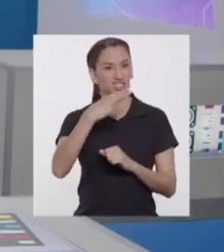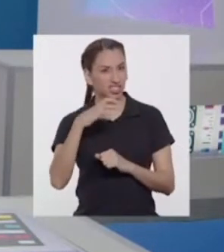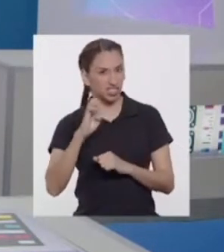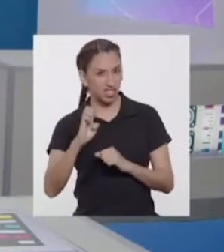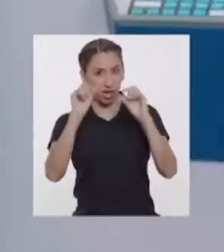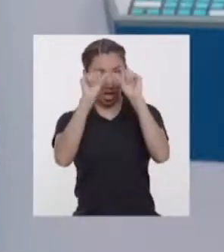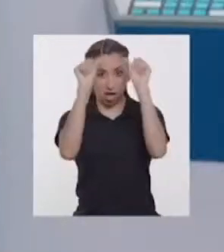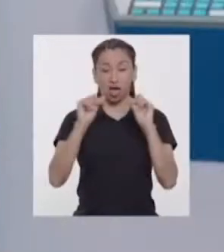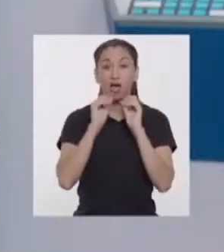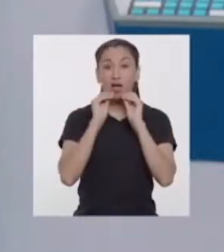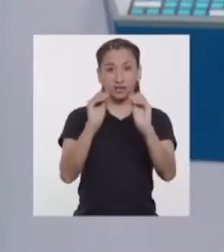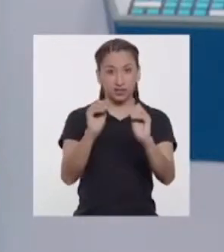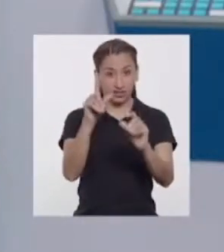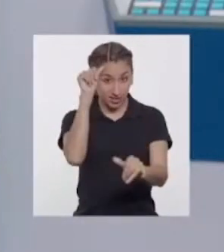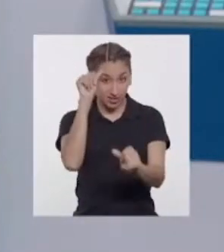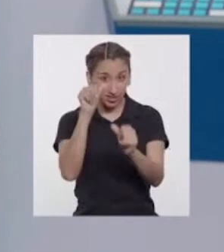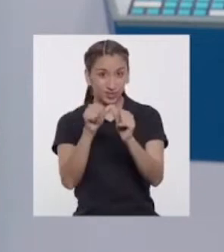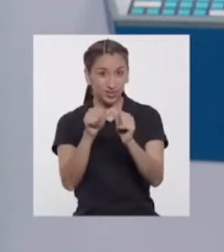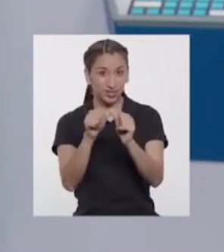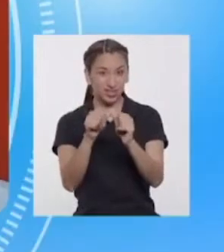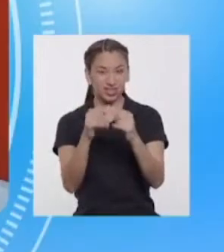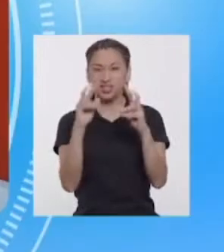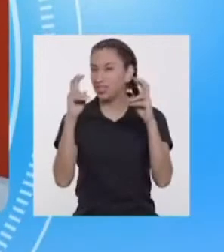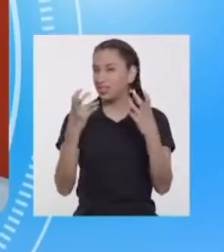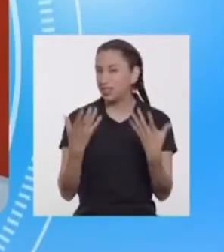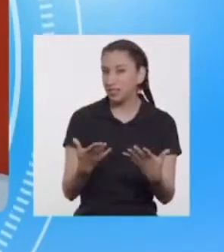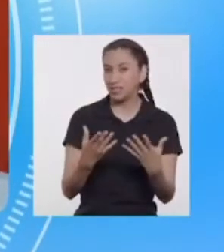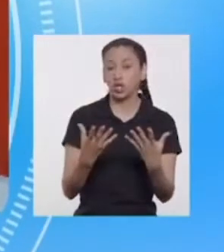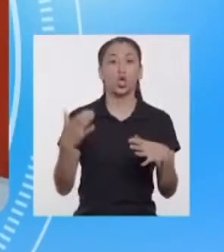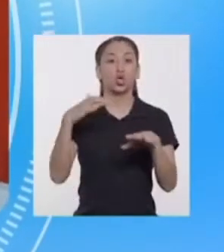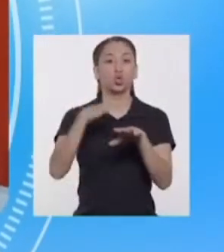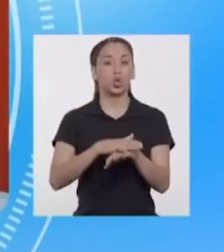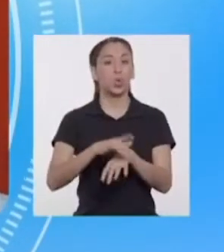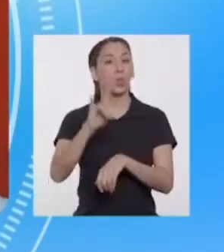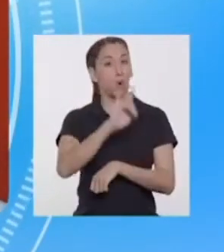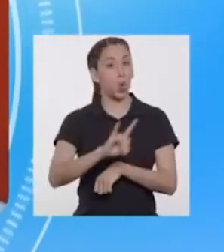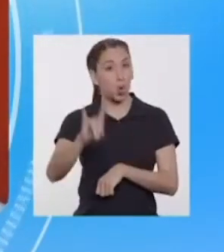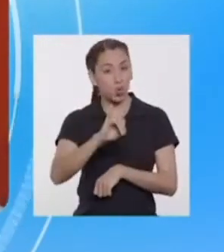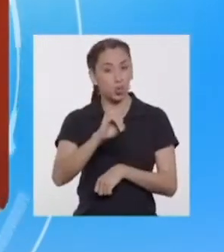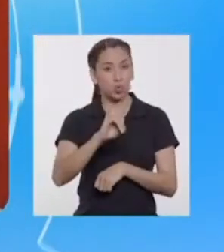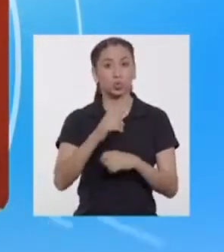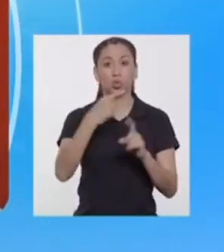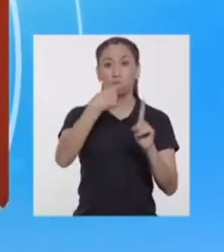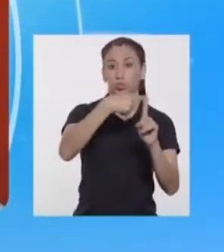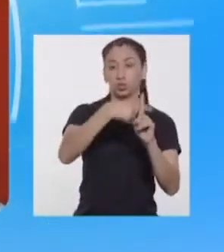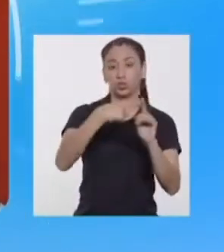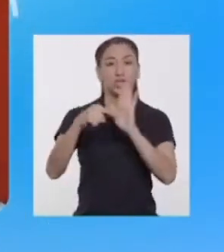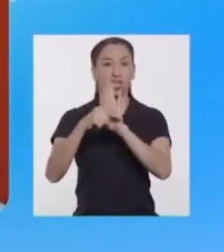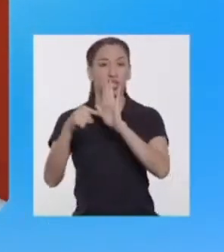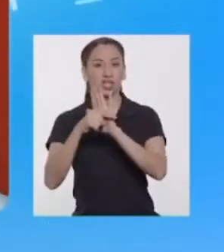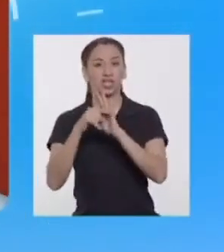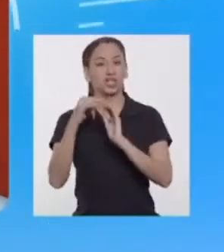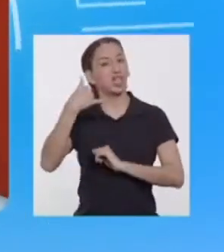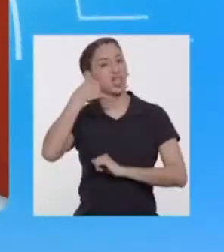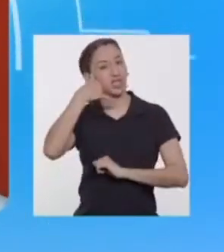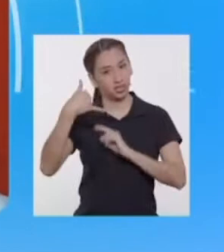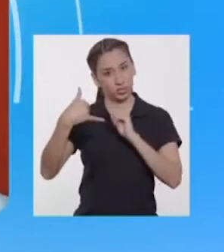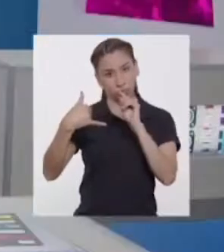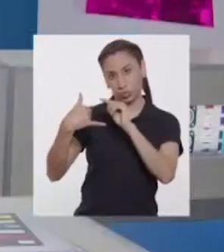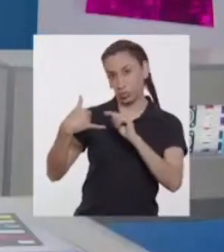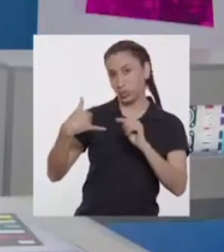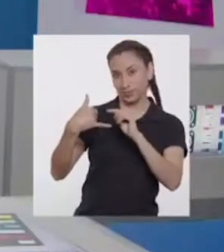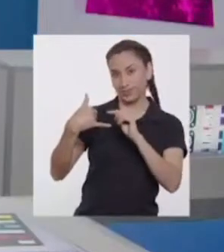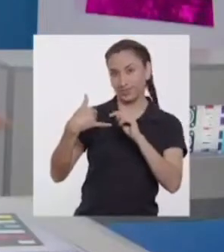era? ¿Lo recuerdan? Era un afiche sobre el uso, ventajas y desventajas del